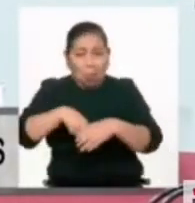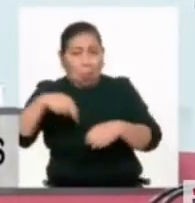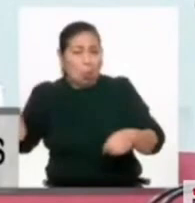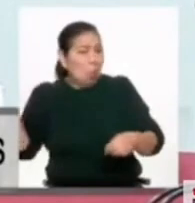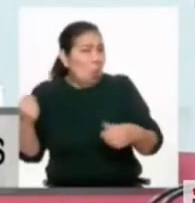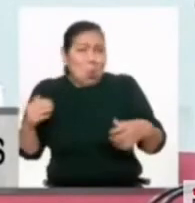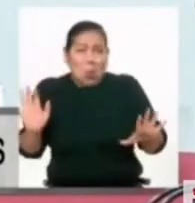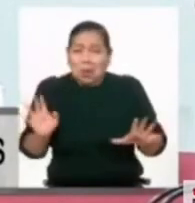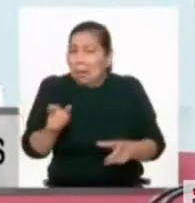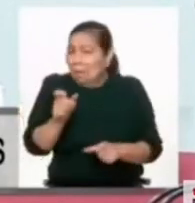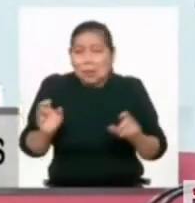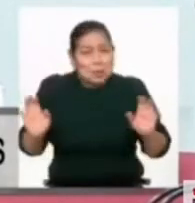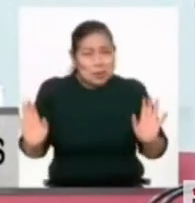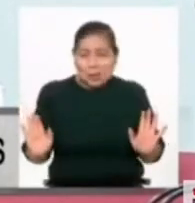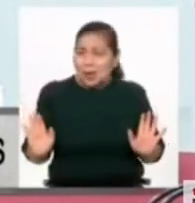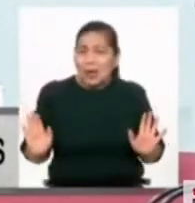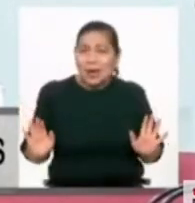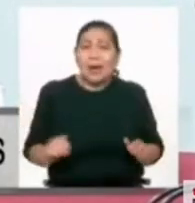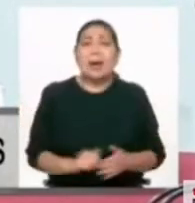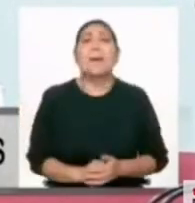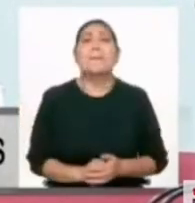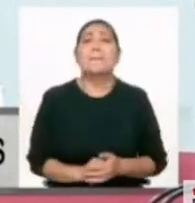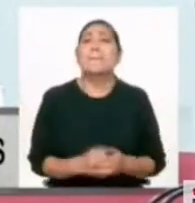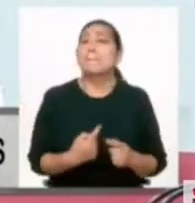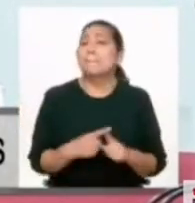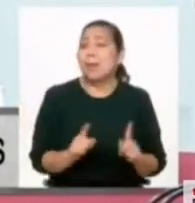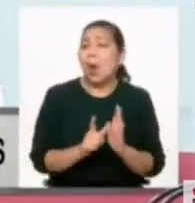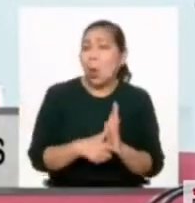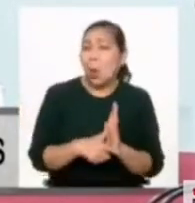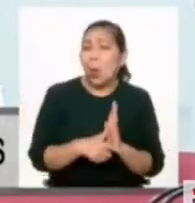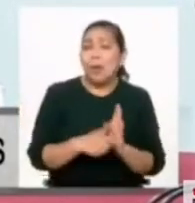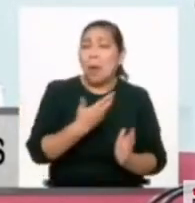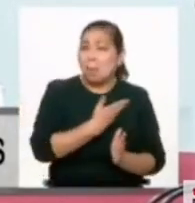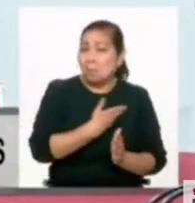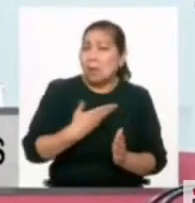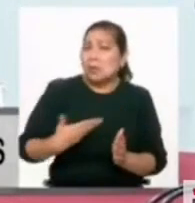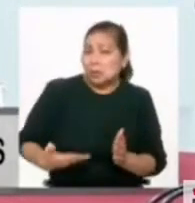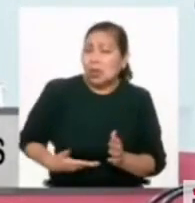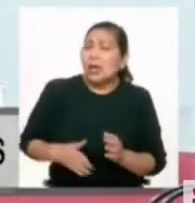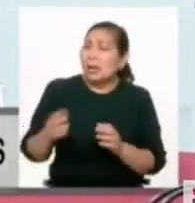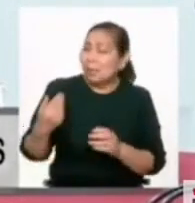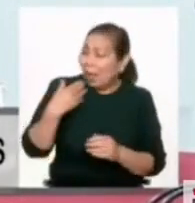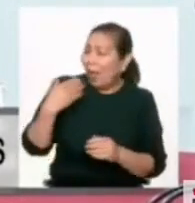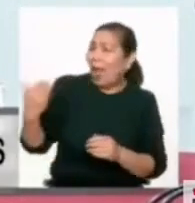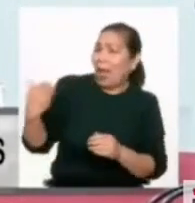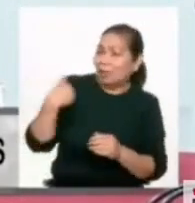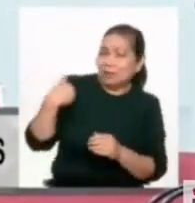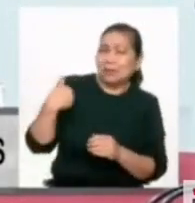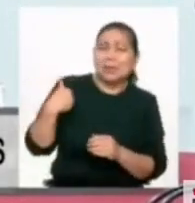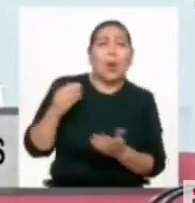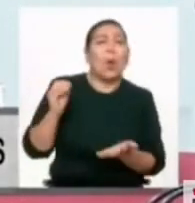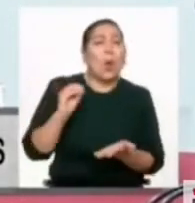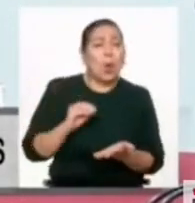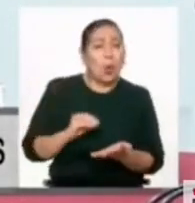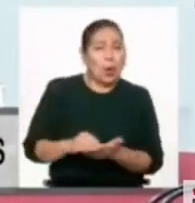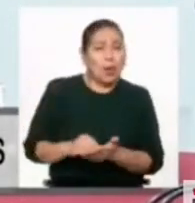como cualquier ciudadano, ¿no? Pero luego el señor presidente insistió en que asumiera